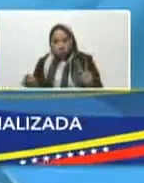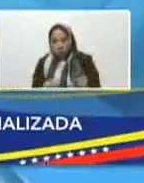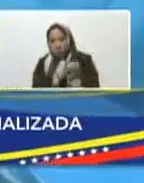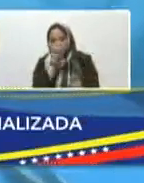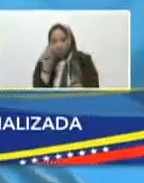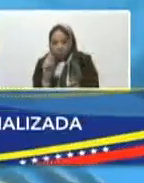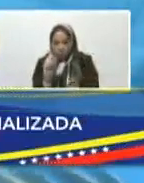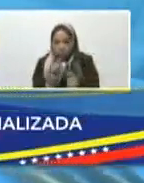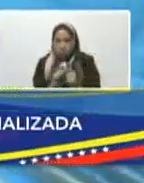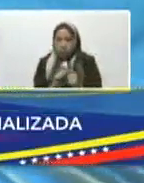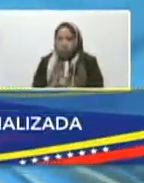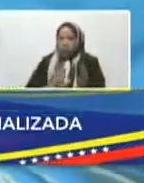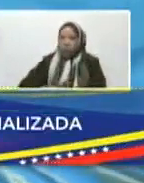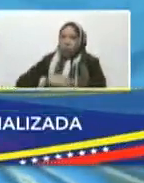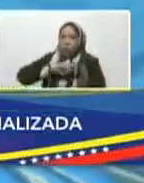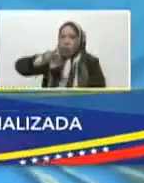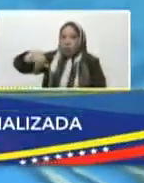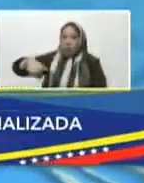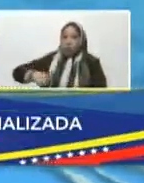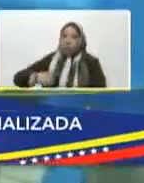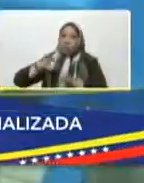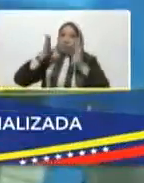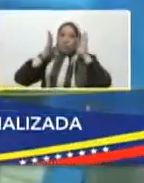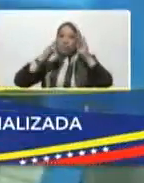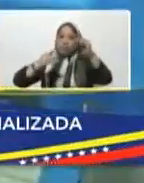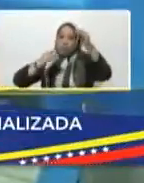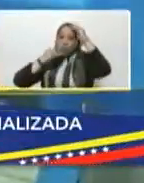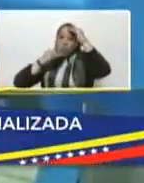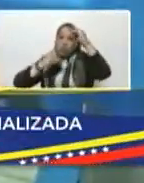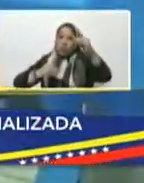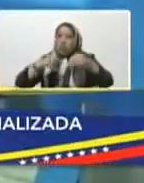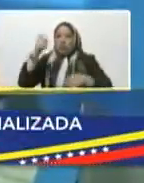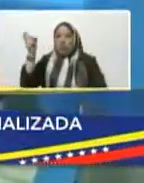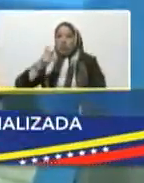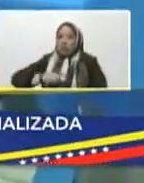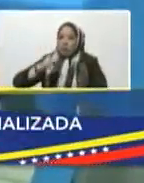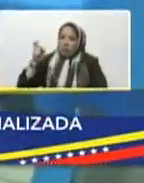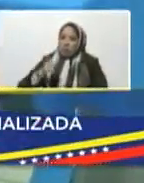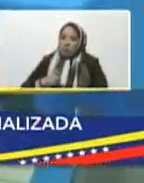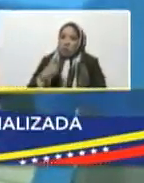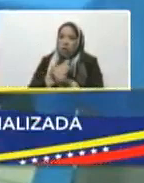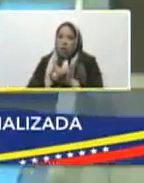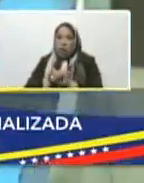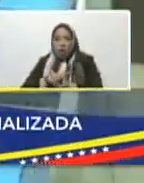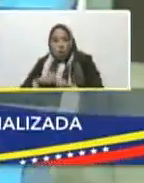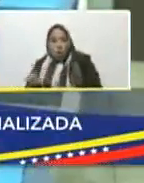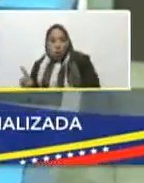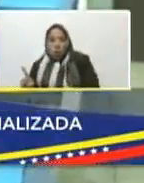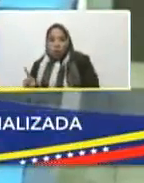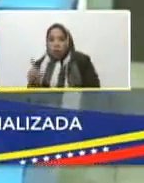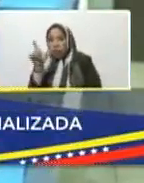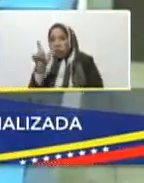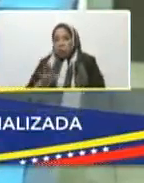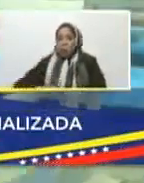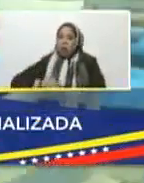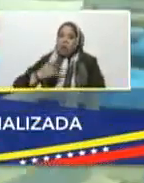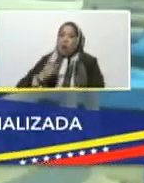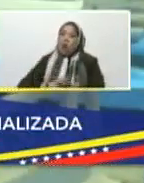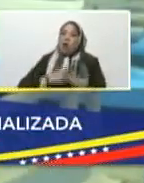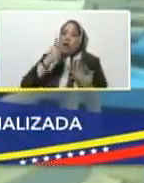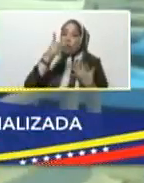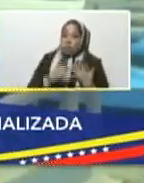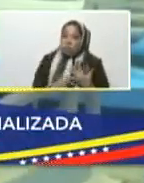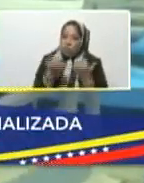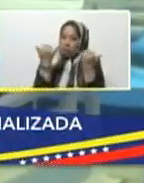hablando también que podemos nosotros atender la deuda quirúrgica necesaria en otras demandas que se pueden planificar ahora aquí